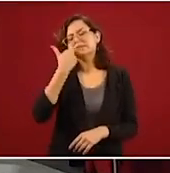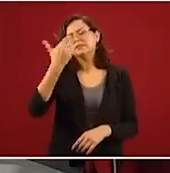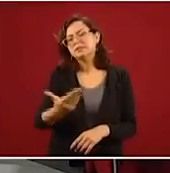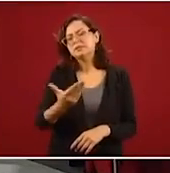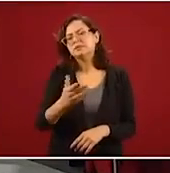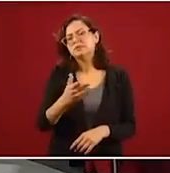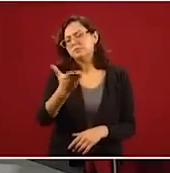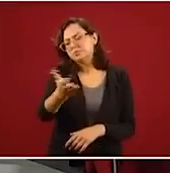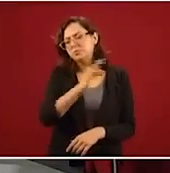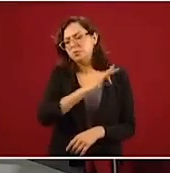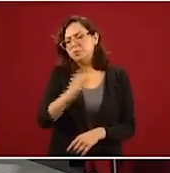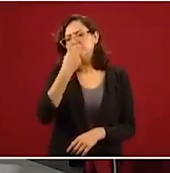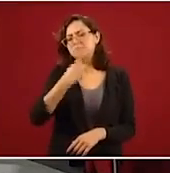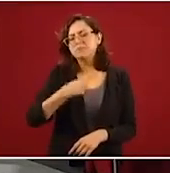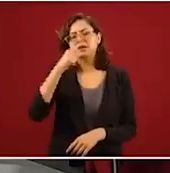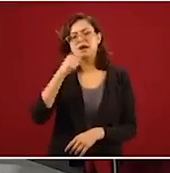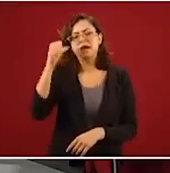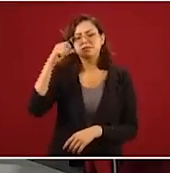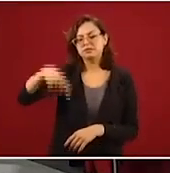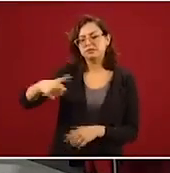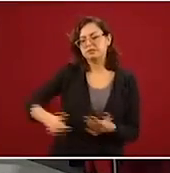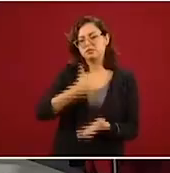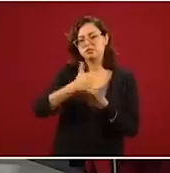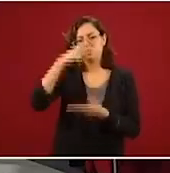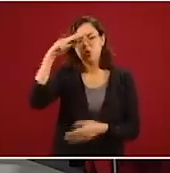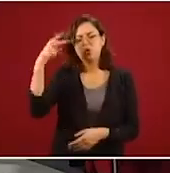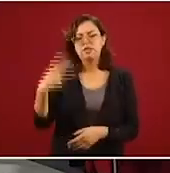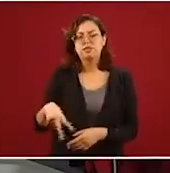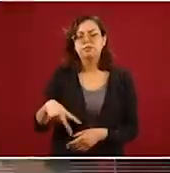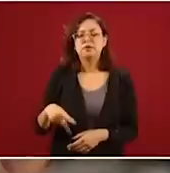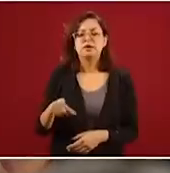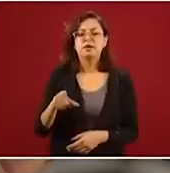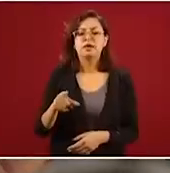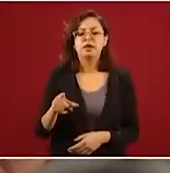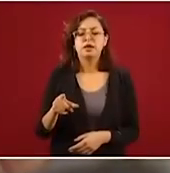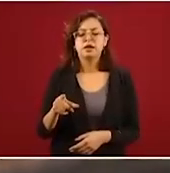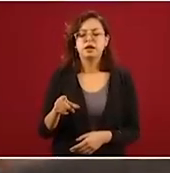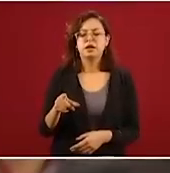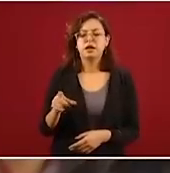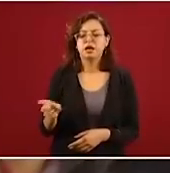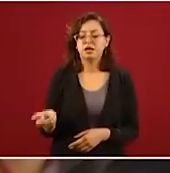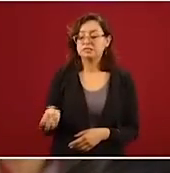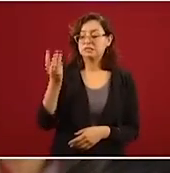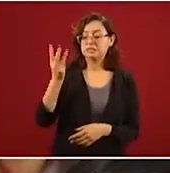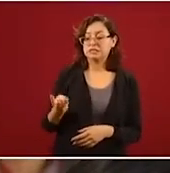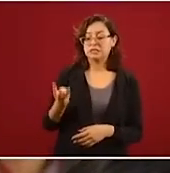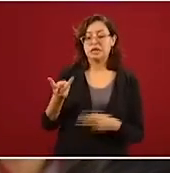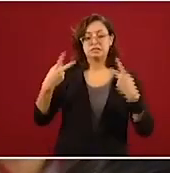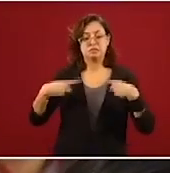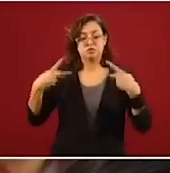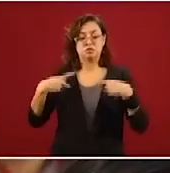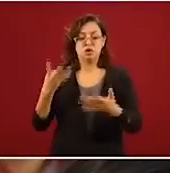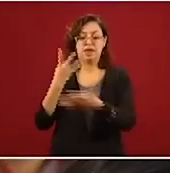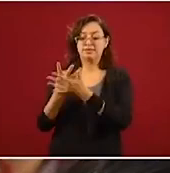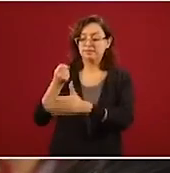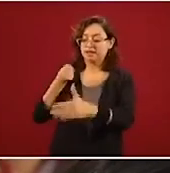ocurridos ayer en la Ciudad de México. Se fugan tres reos, uno de alta peligrosidad